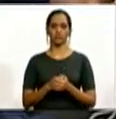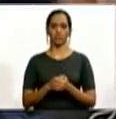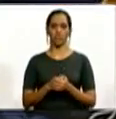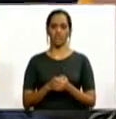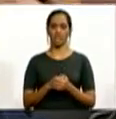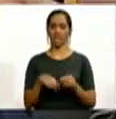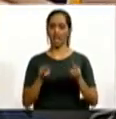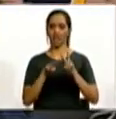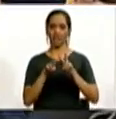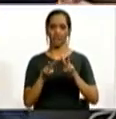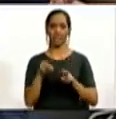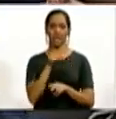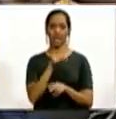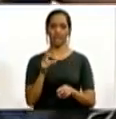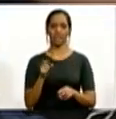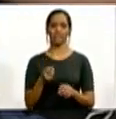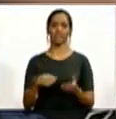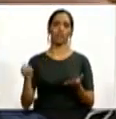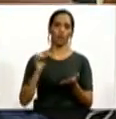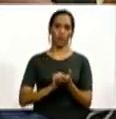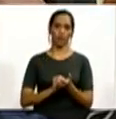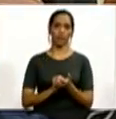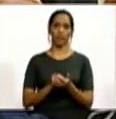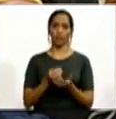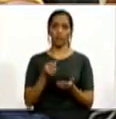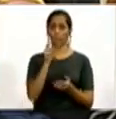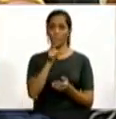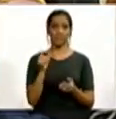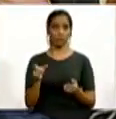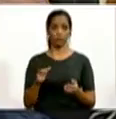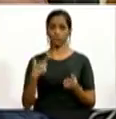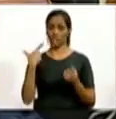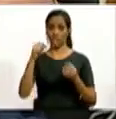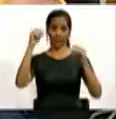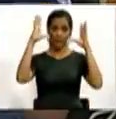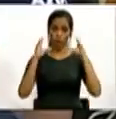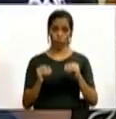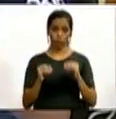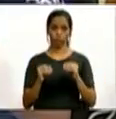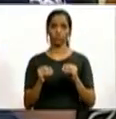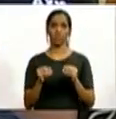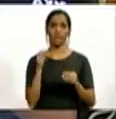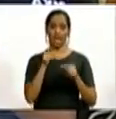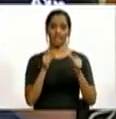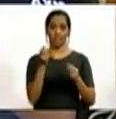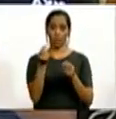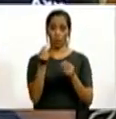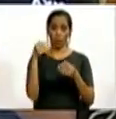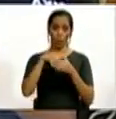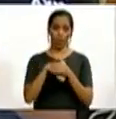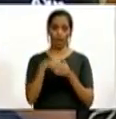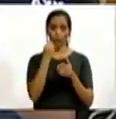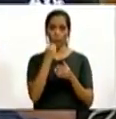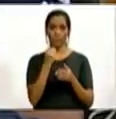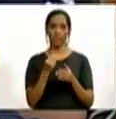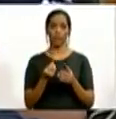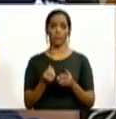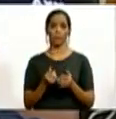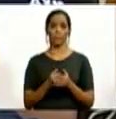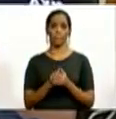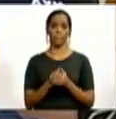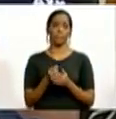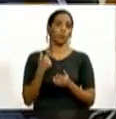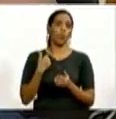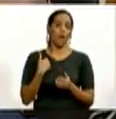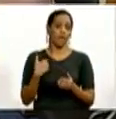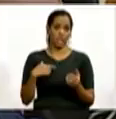y entonces la gente quiere volver a invertir. No, cada vez que este tipo aparecía se iba a la luz. Entonces sí. La gente guardaba la plata y guardaba la comida para evitar por